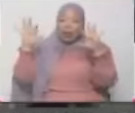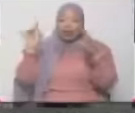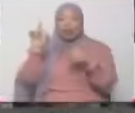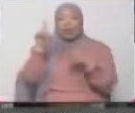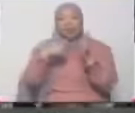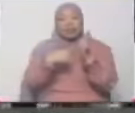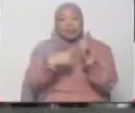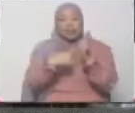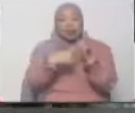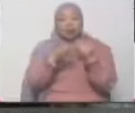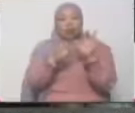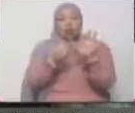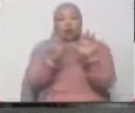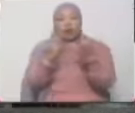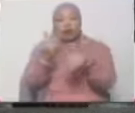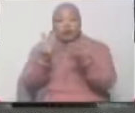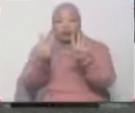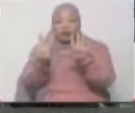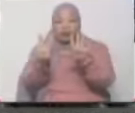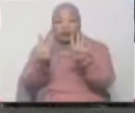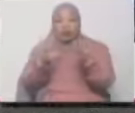197 comunas,